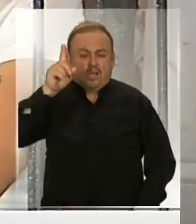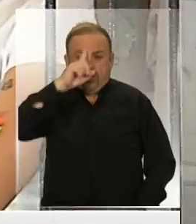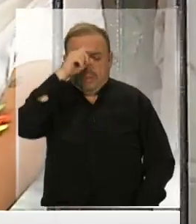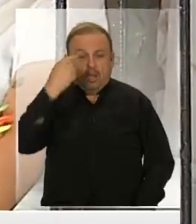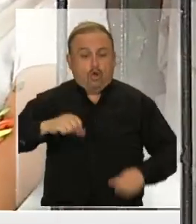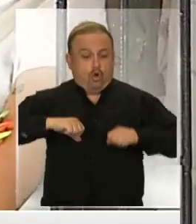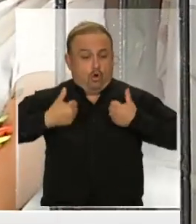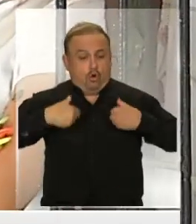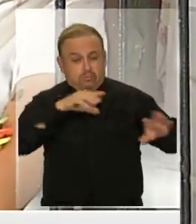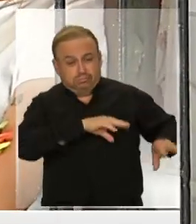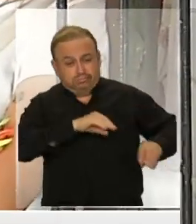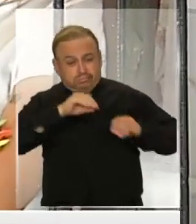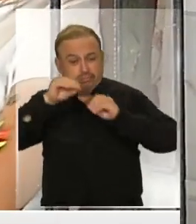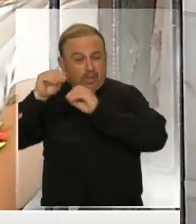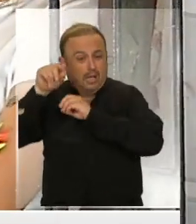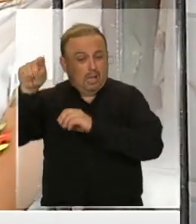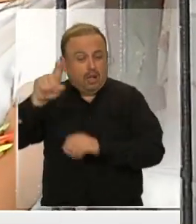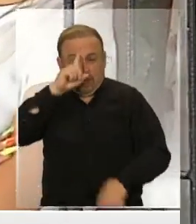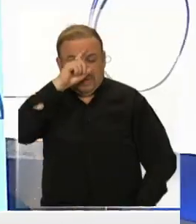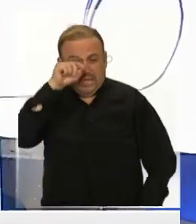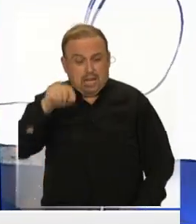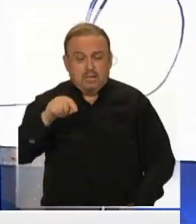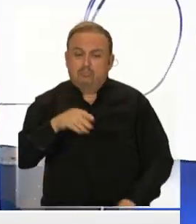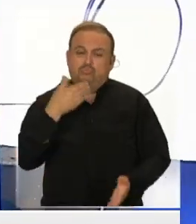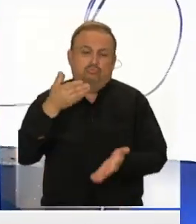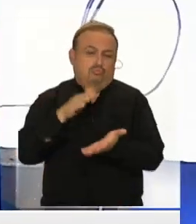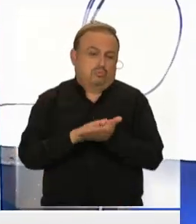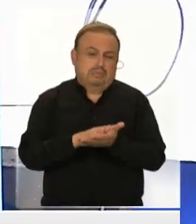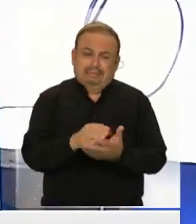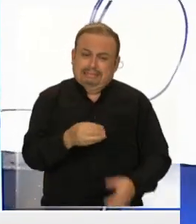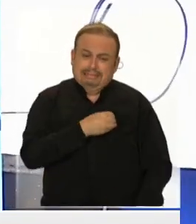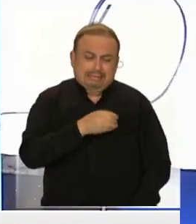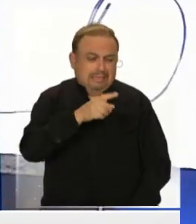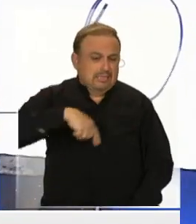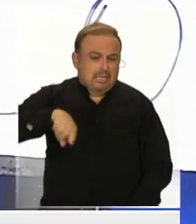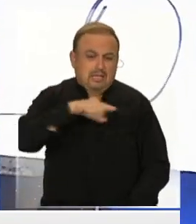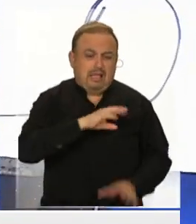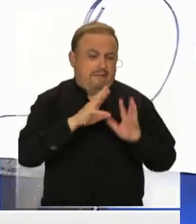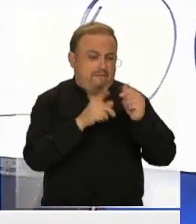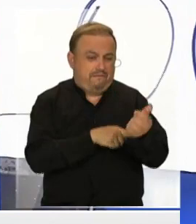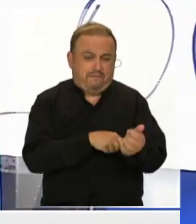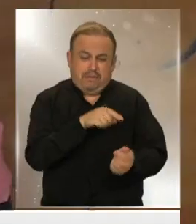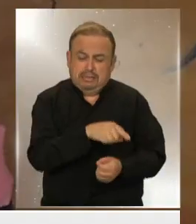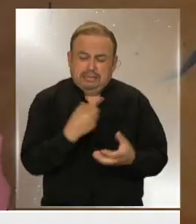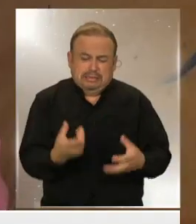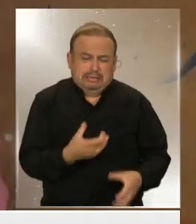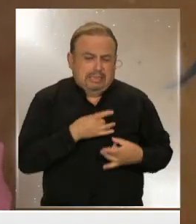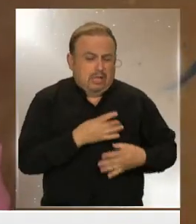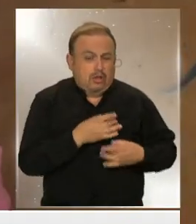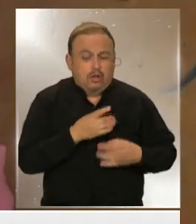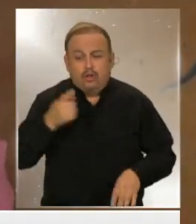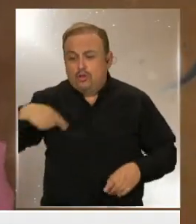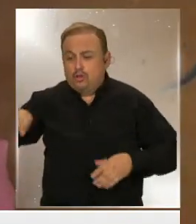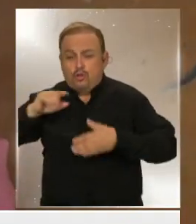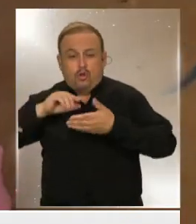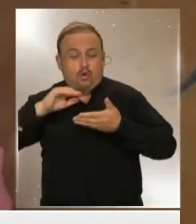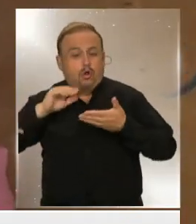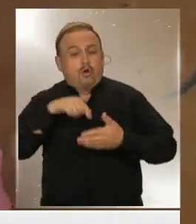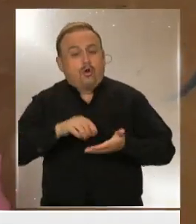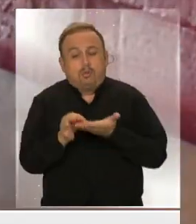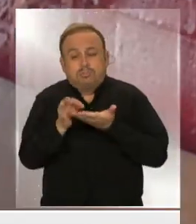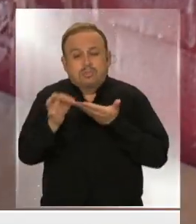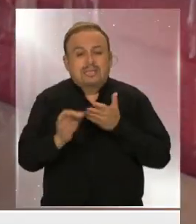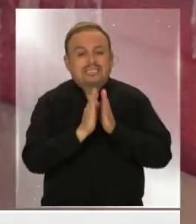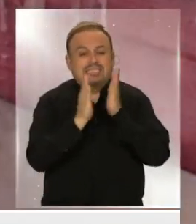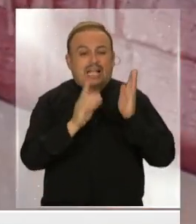falleció mientras era trasladada a un centro asistencial. Una tragedia que tiene destruida no solo una familia, sino que a toda la población Santo